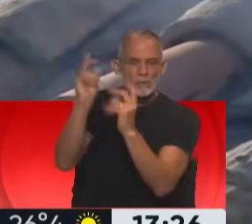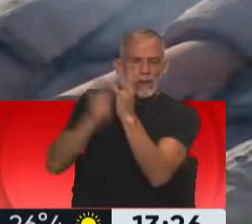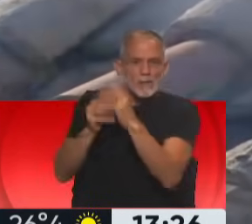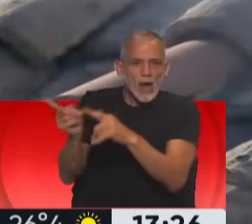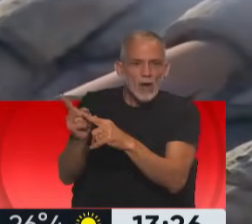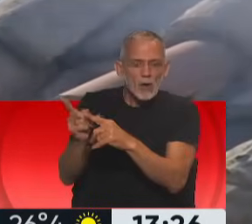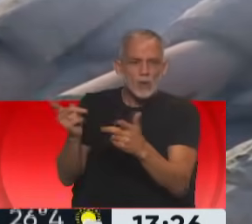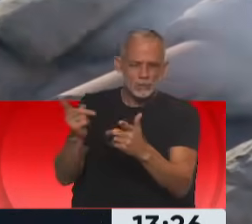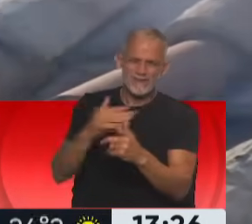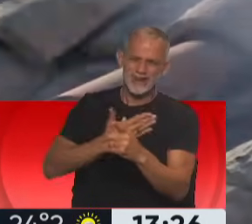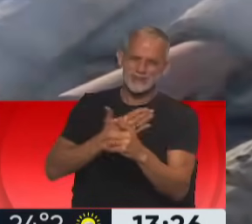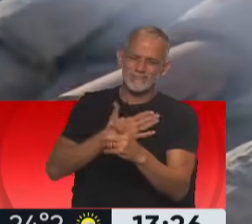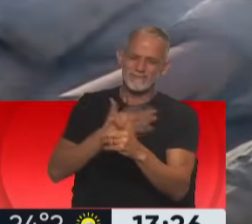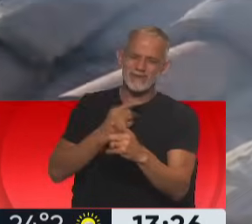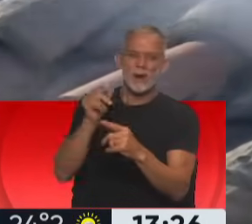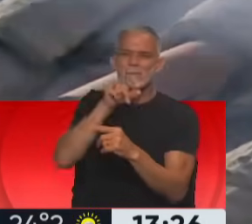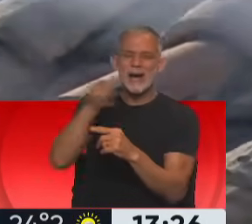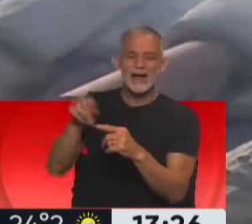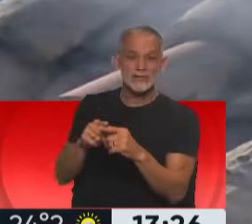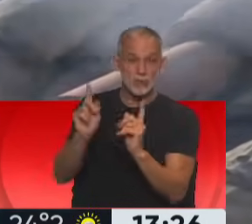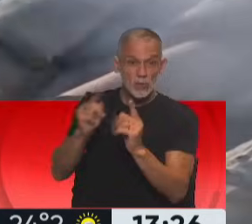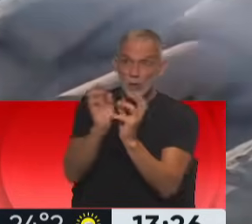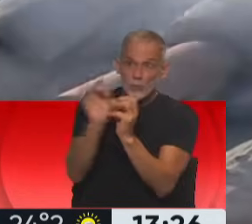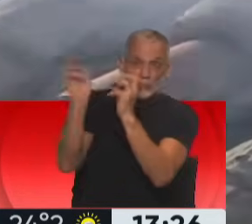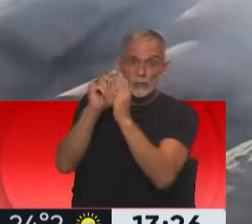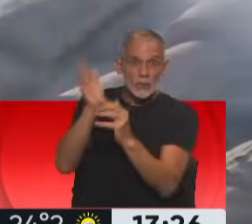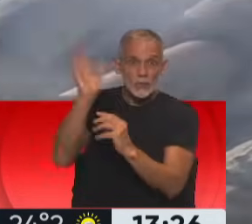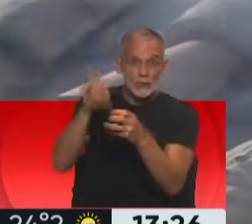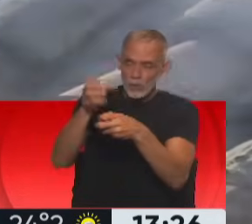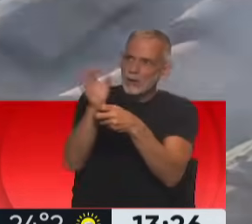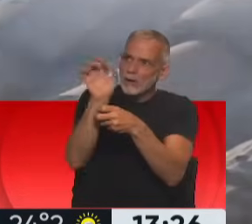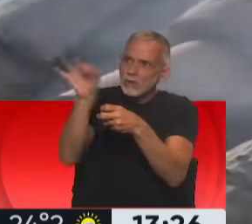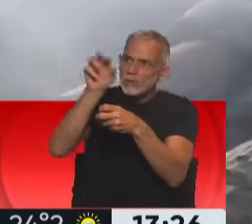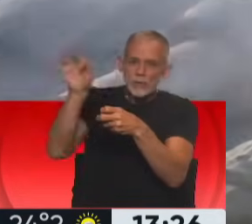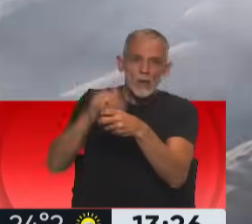que tanto amaba Francisco, fueron sigue la fumata, testigos,